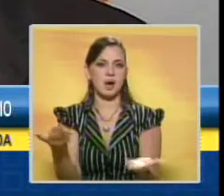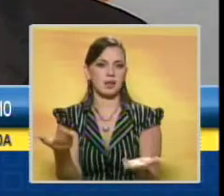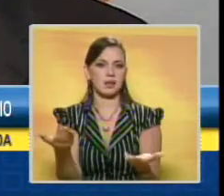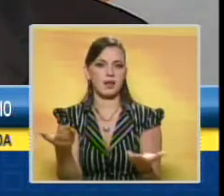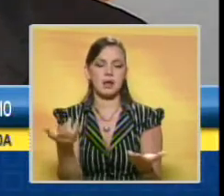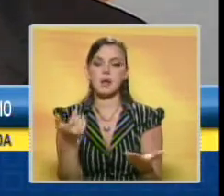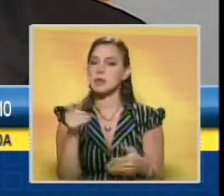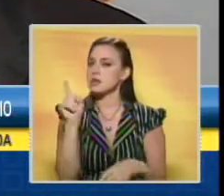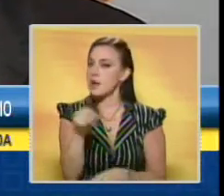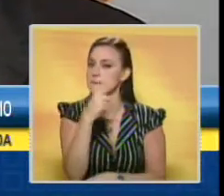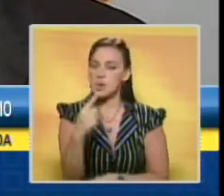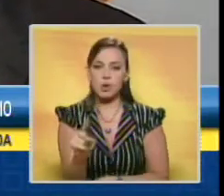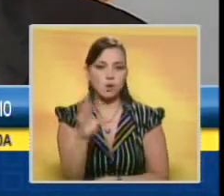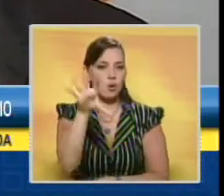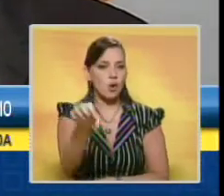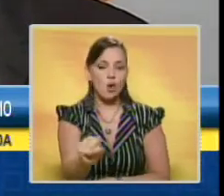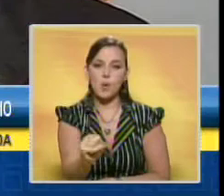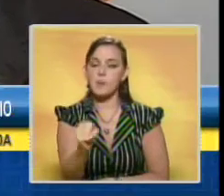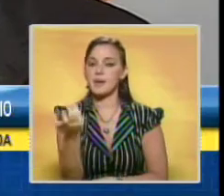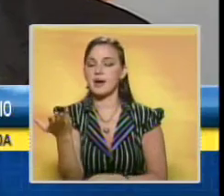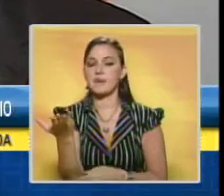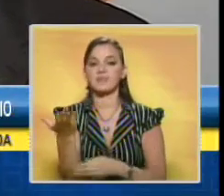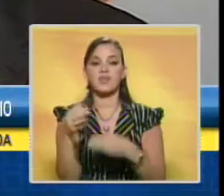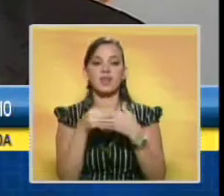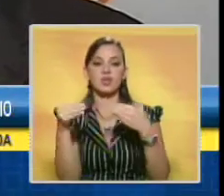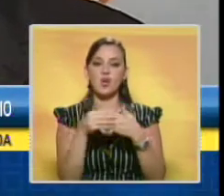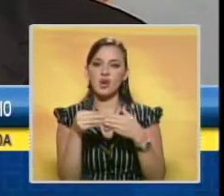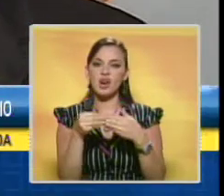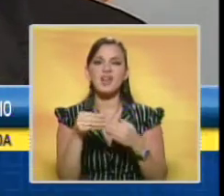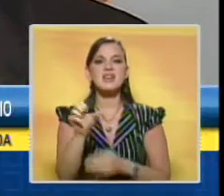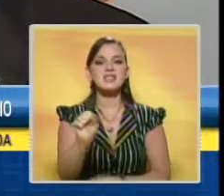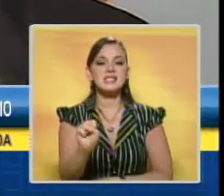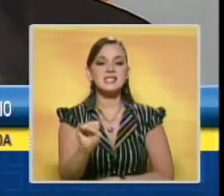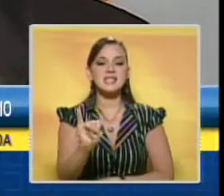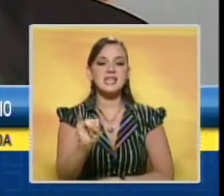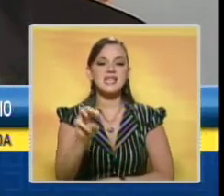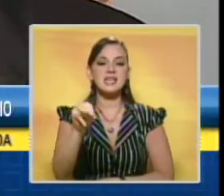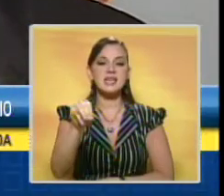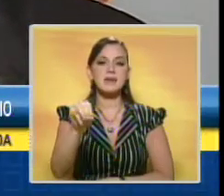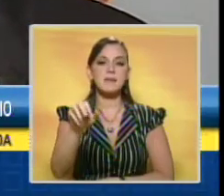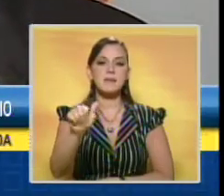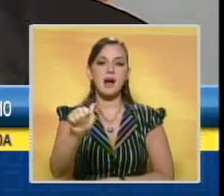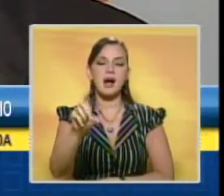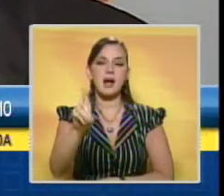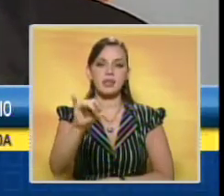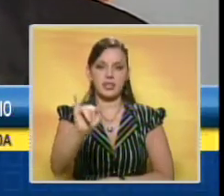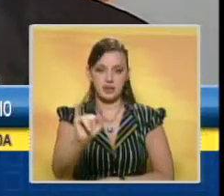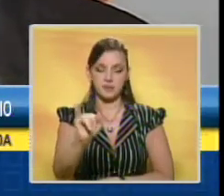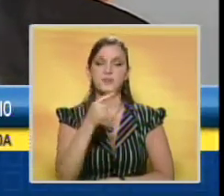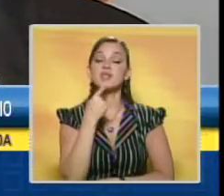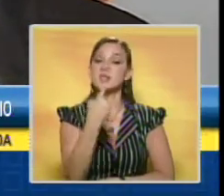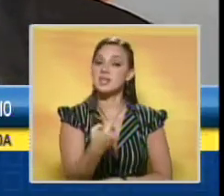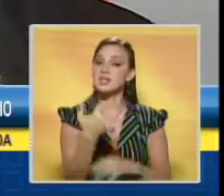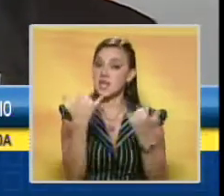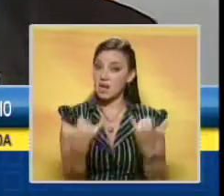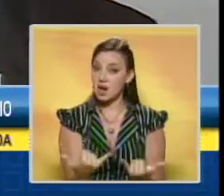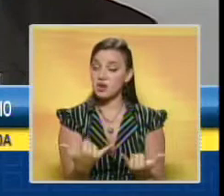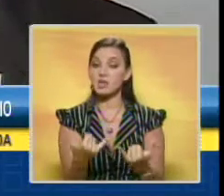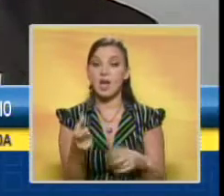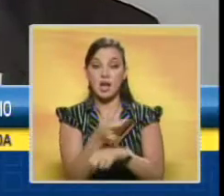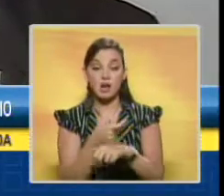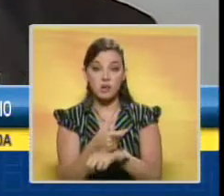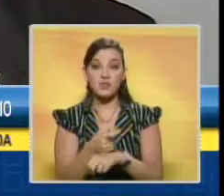han podido comprar dólares en el sistema marginal de divisas IMADI. Indicó que para solventar la situación actual, el Ejecutivo Nacional